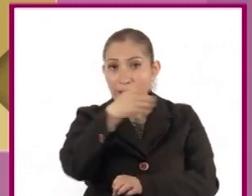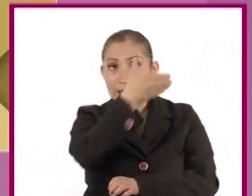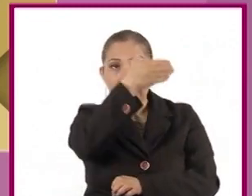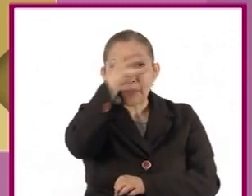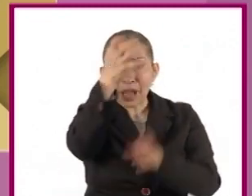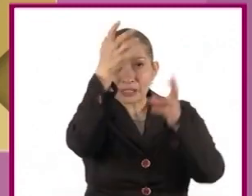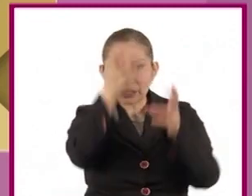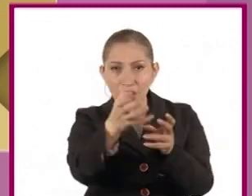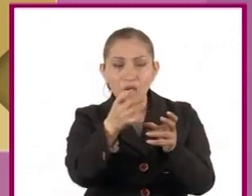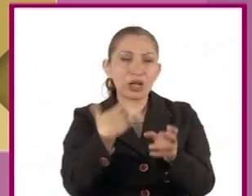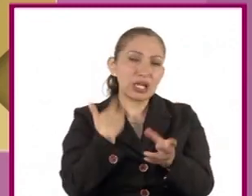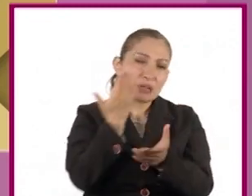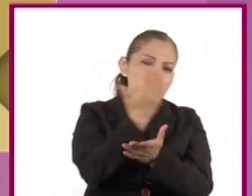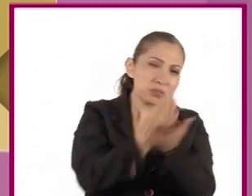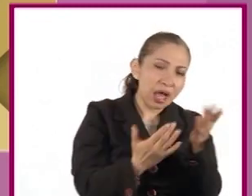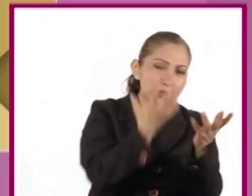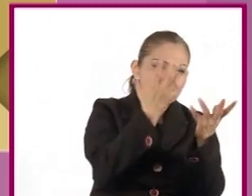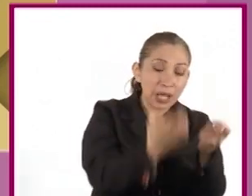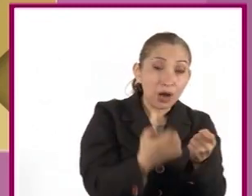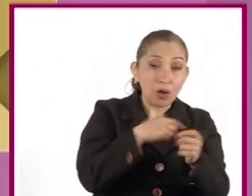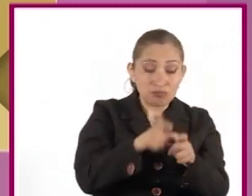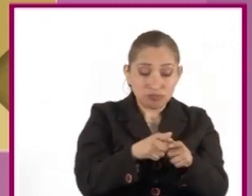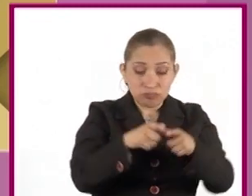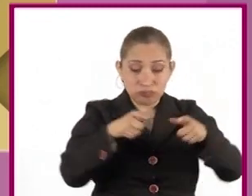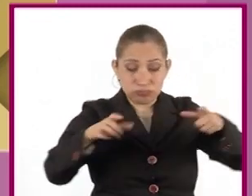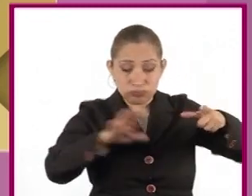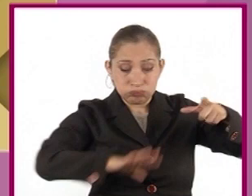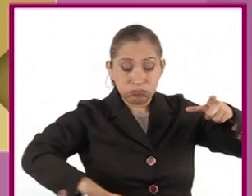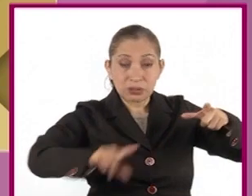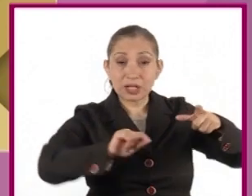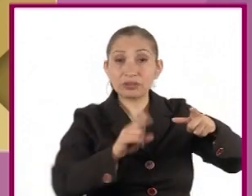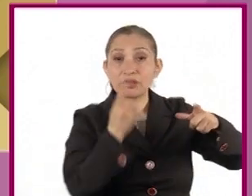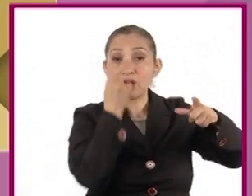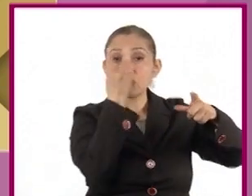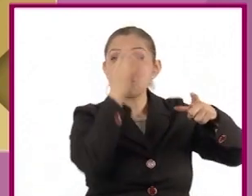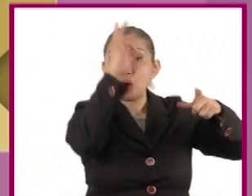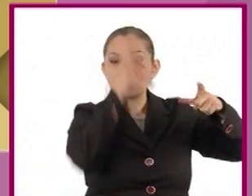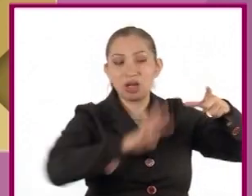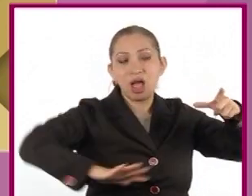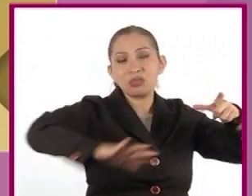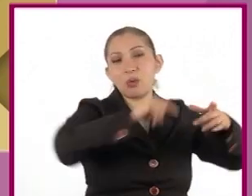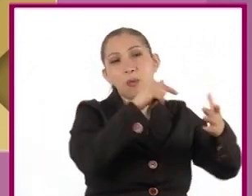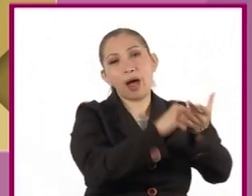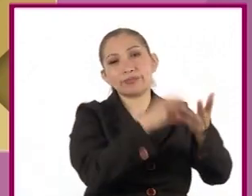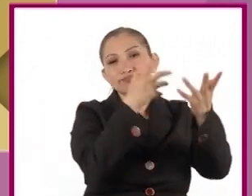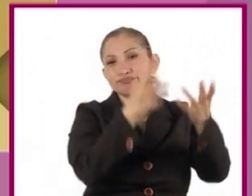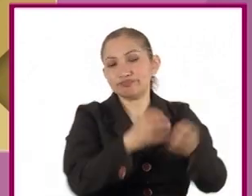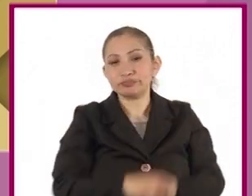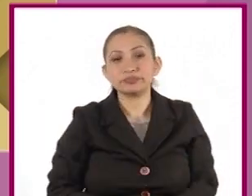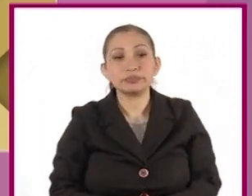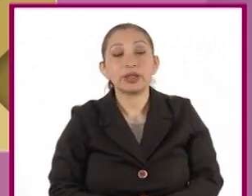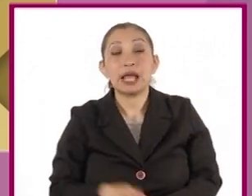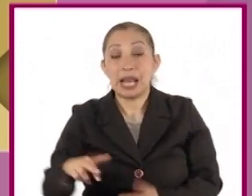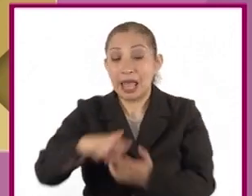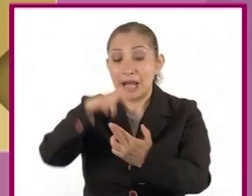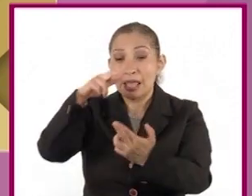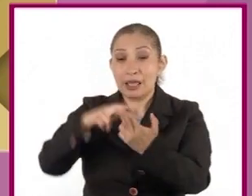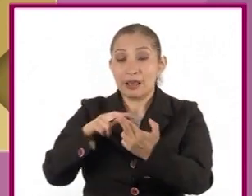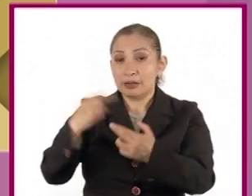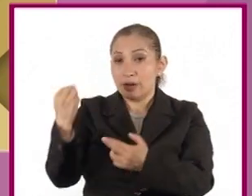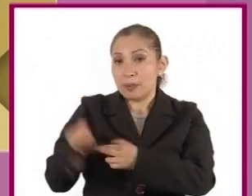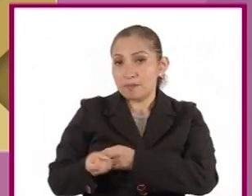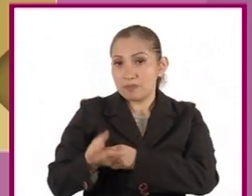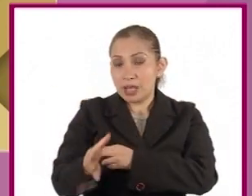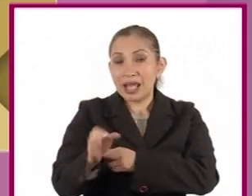clima seco y semiseco, al extenderse en el 71% de su superficie, en la región